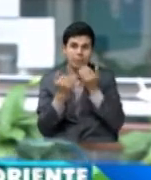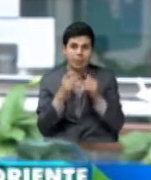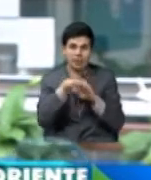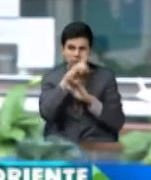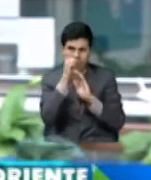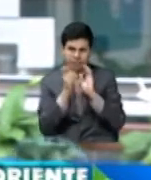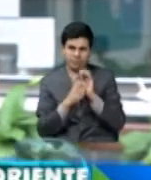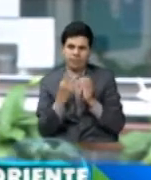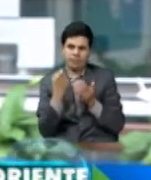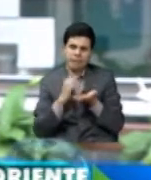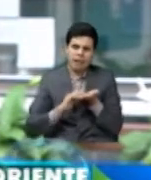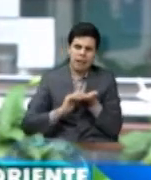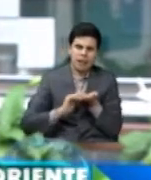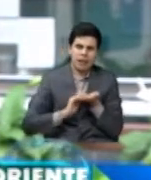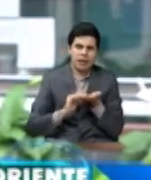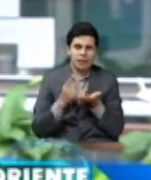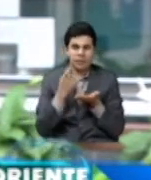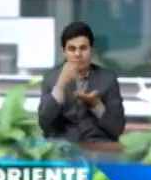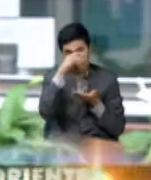no han hecho nada,